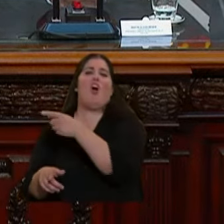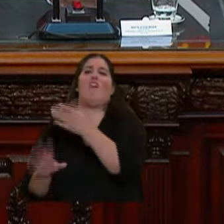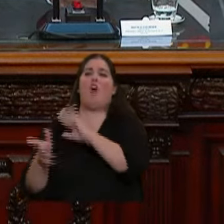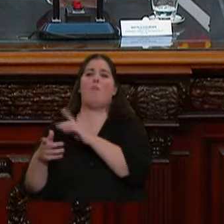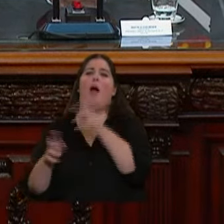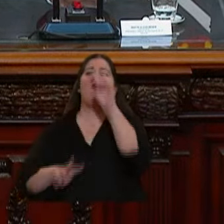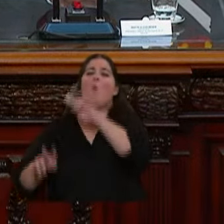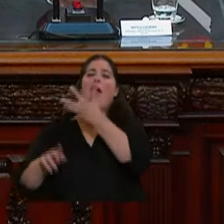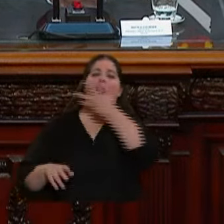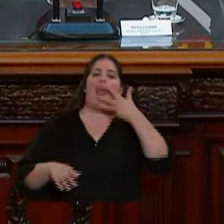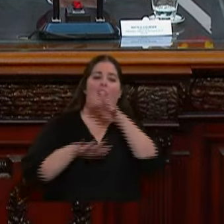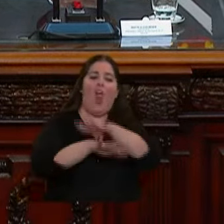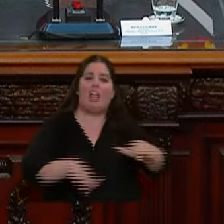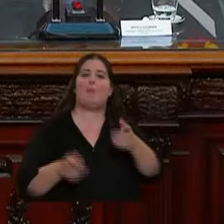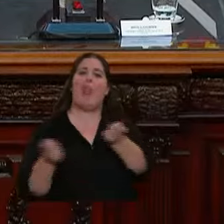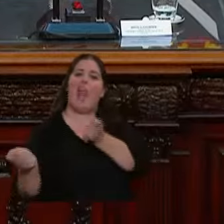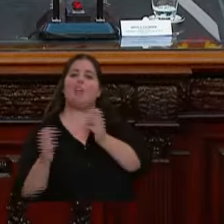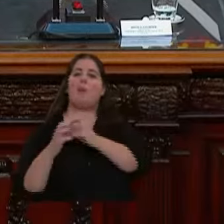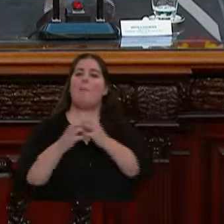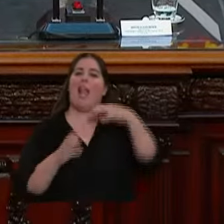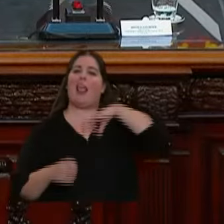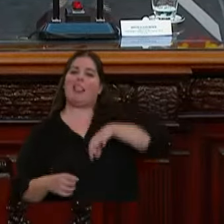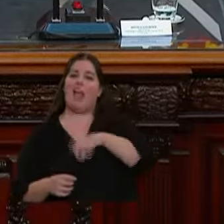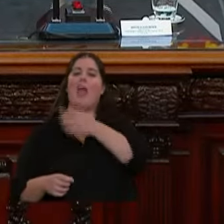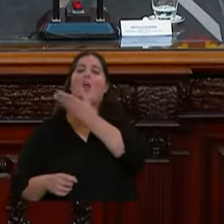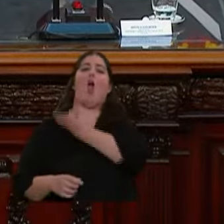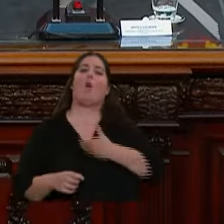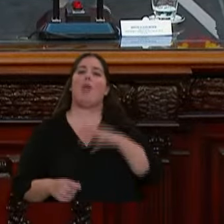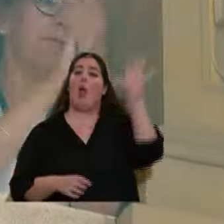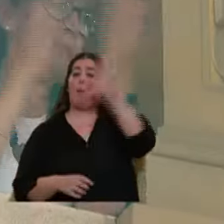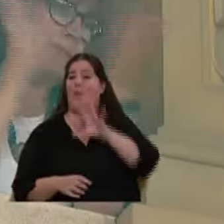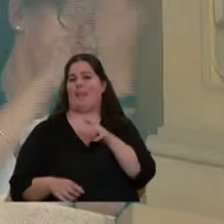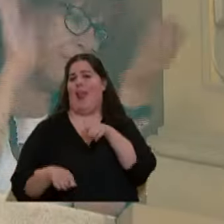como rehenes para negociar paritarias con los gobiernos provinciales.